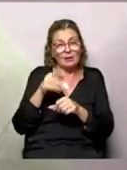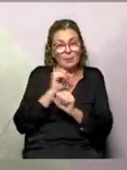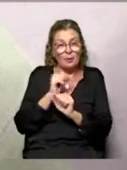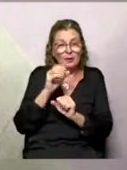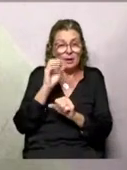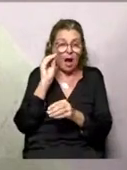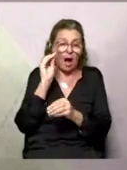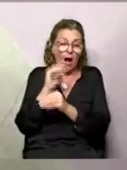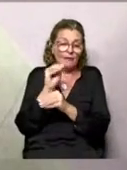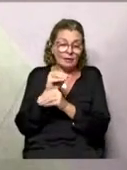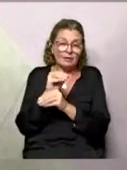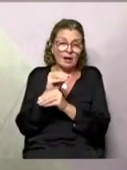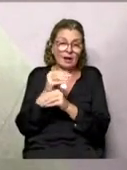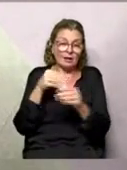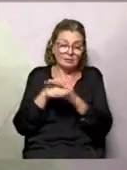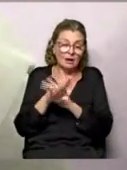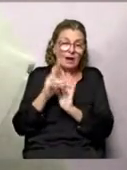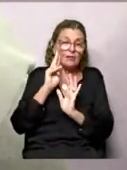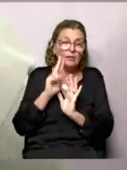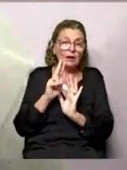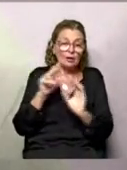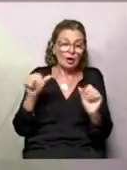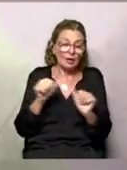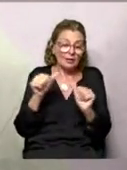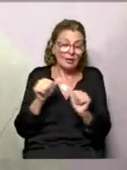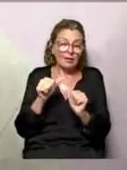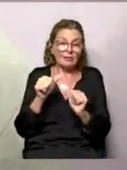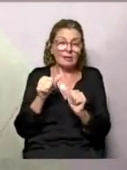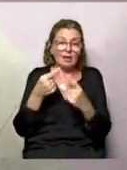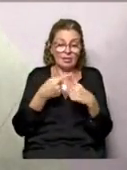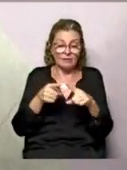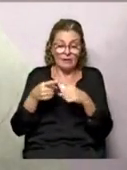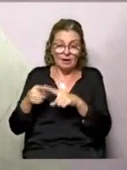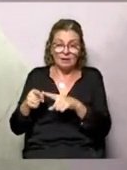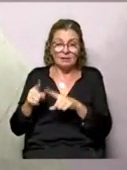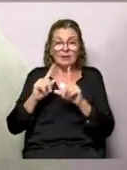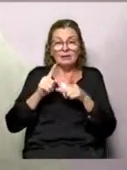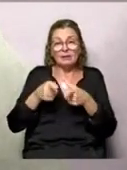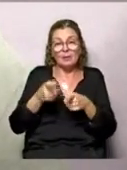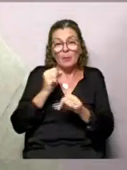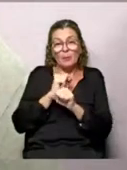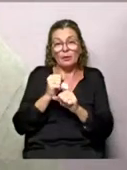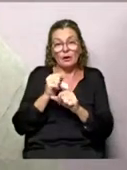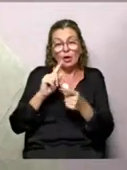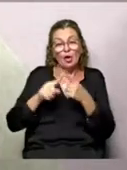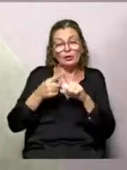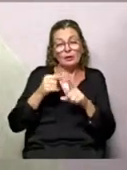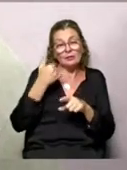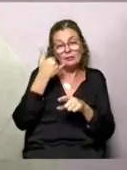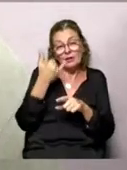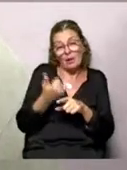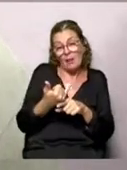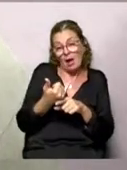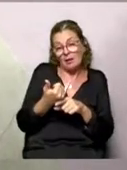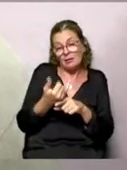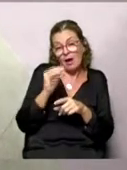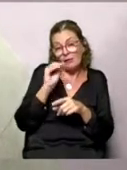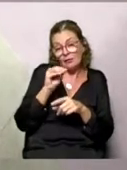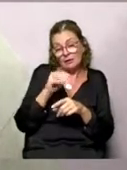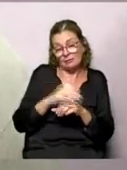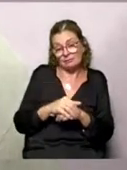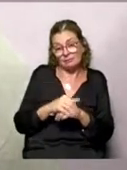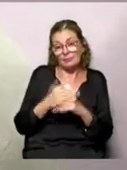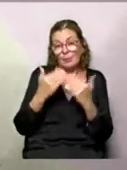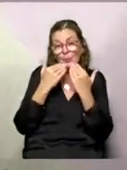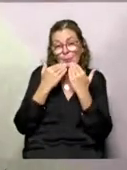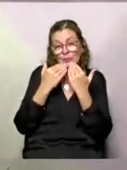pueden entrar, ver las cosas que se hacen, los diferentes elementos, y también poder contactarse a través de Instagram y de Facebook. Muchas gracias. No,